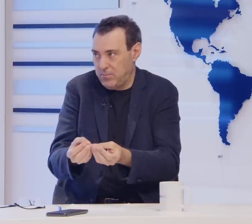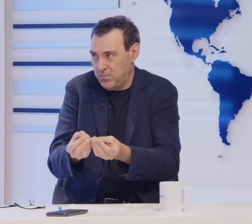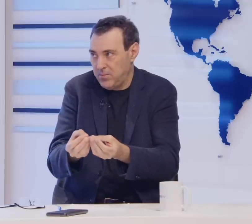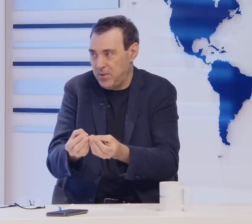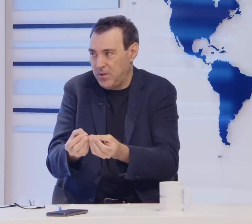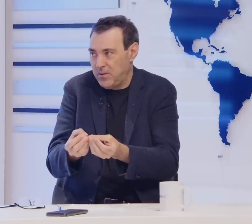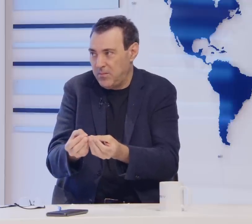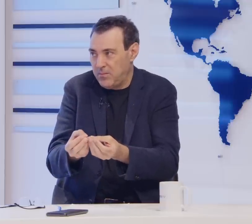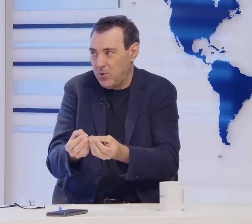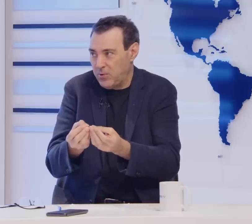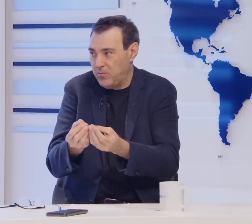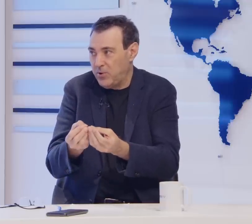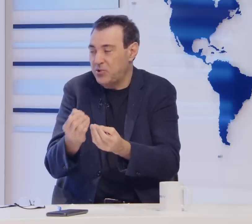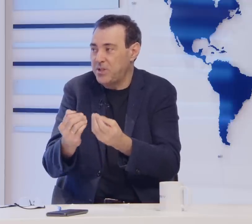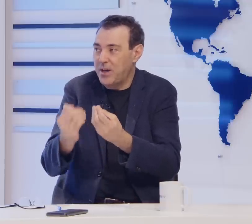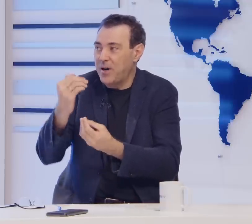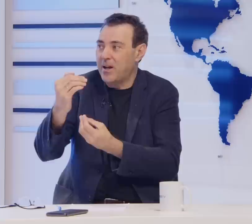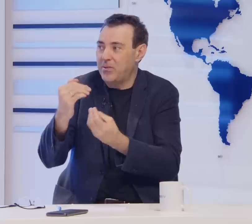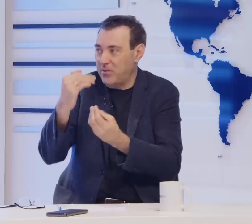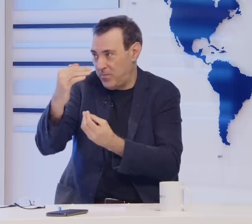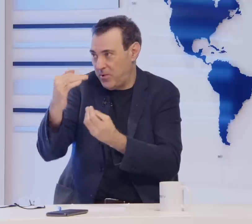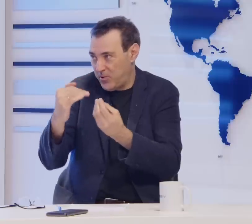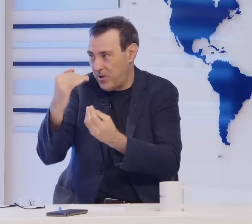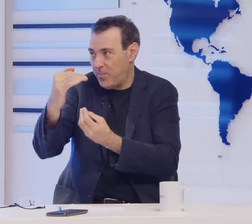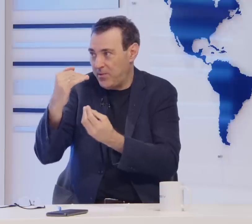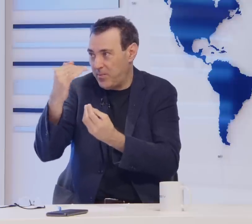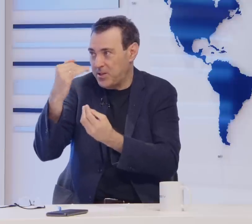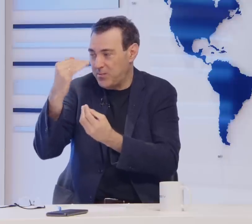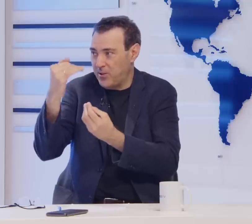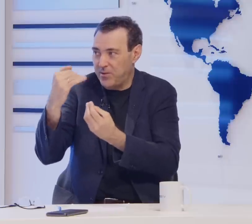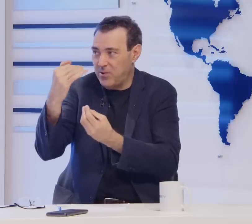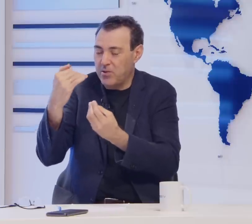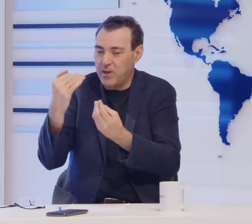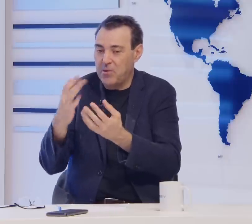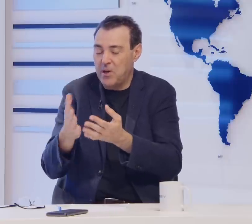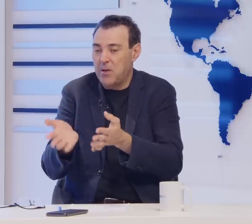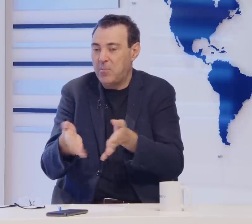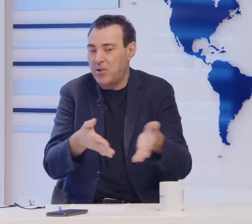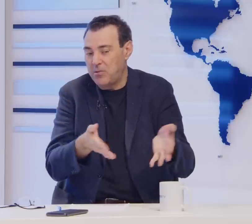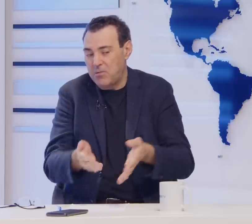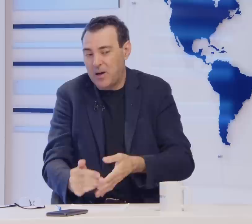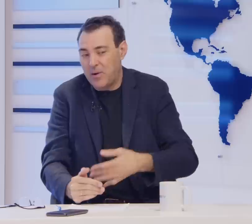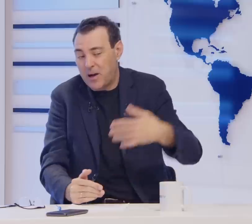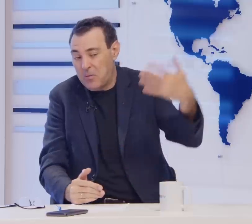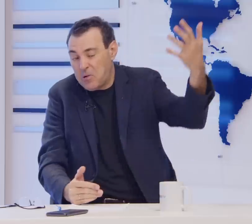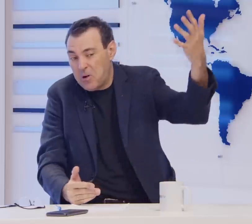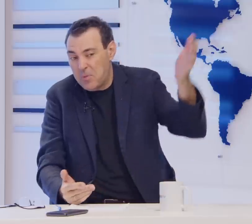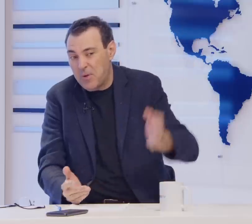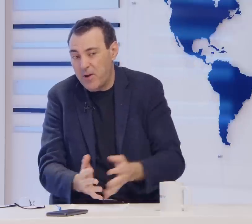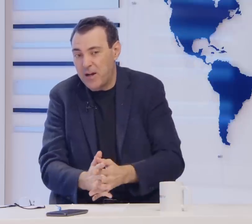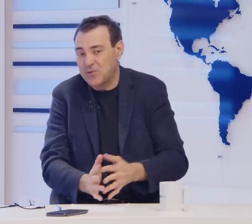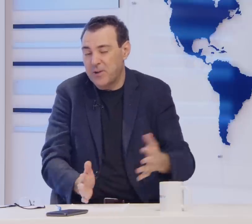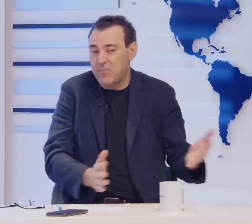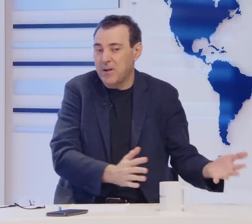caro. Ojo, por eso sigue marcando a lo mejor el precio máximo del ciclo combinado. Sí, sí. Pero habrá, a lo mejor